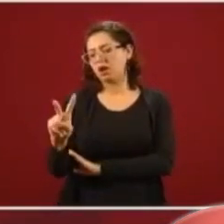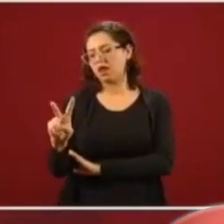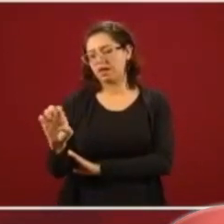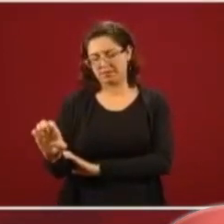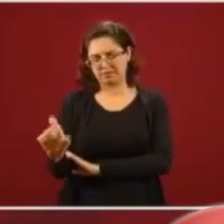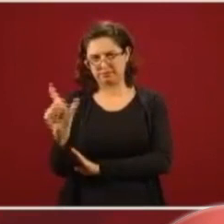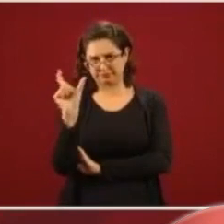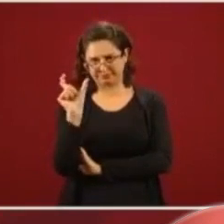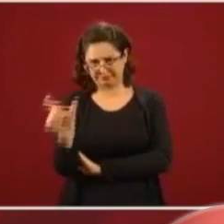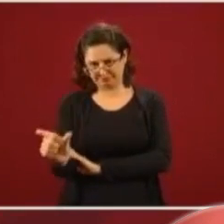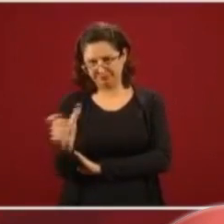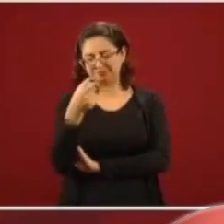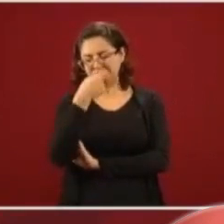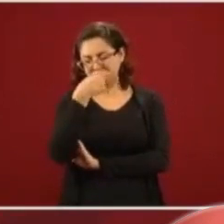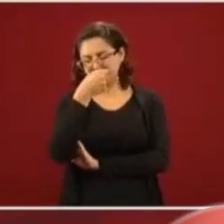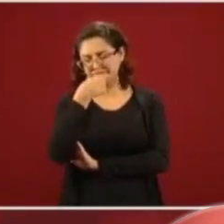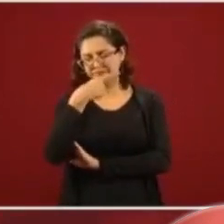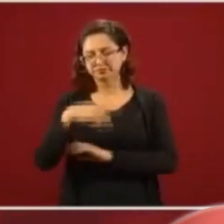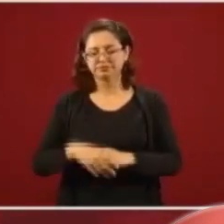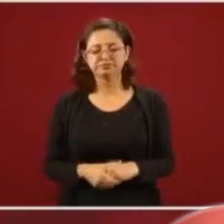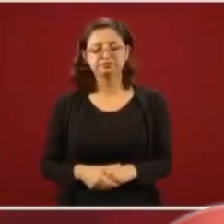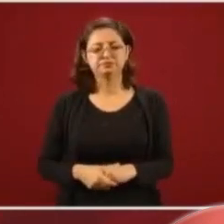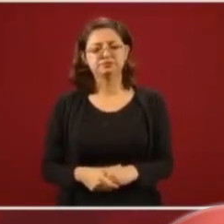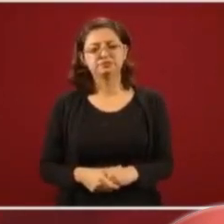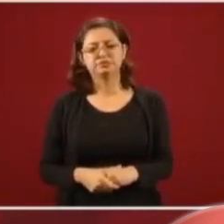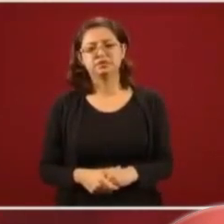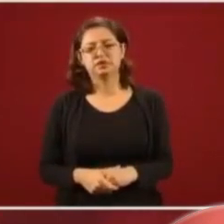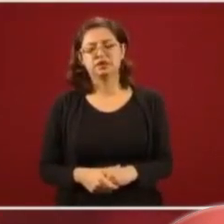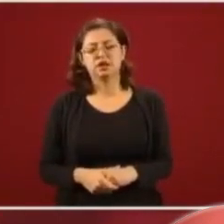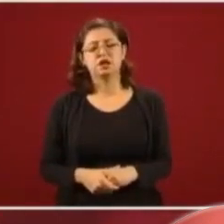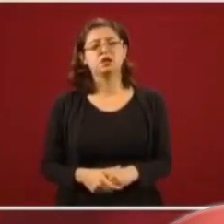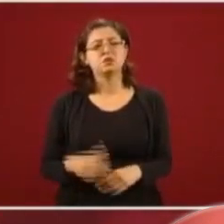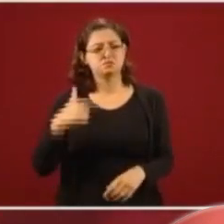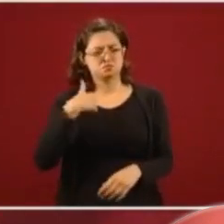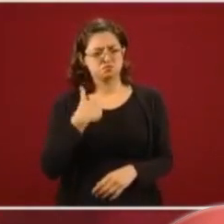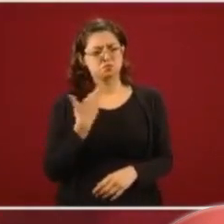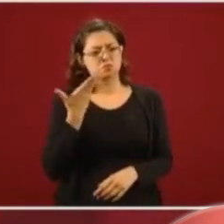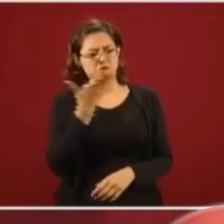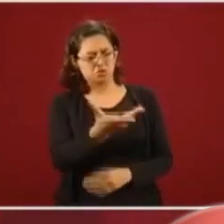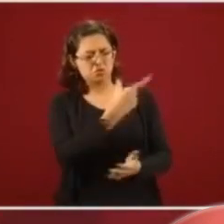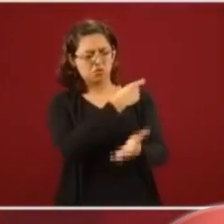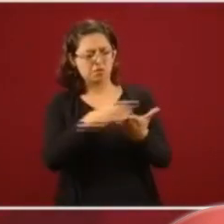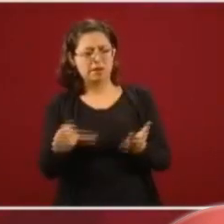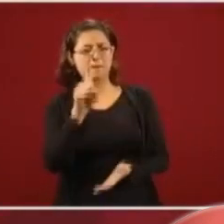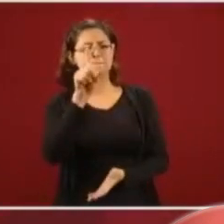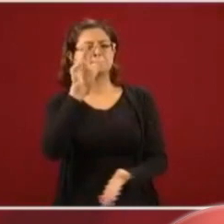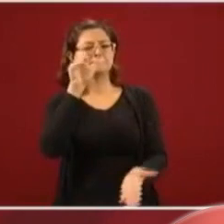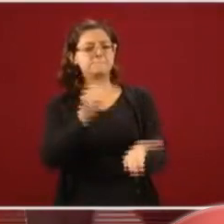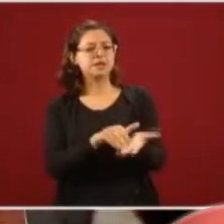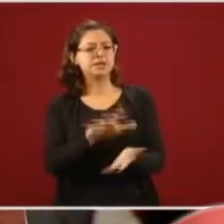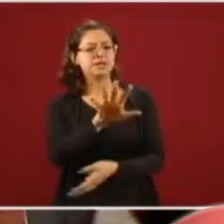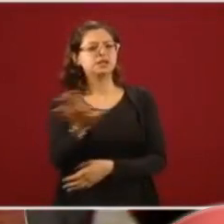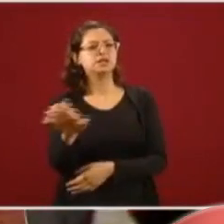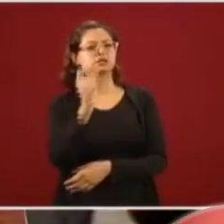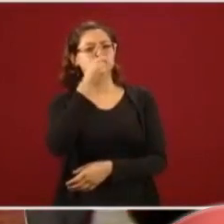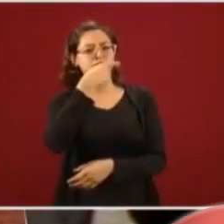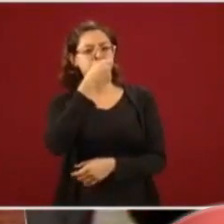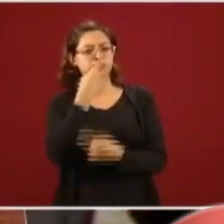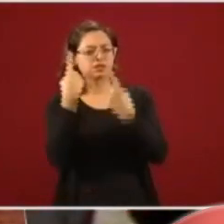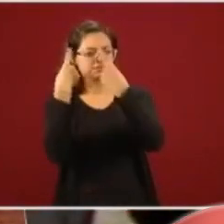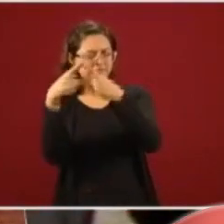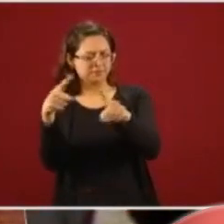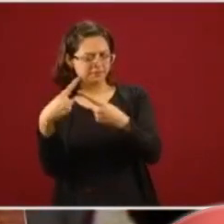y se licitan 1,500 claves y resulta